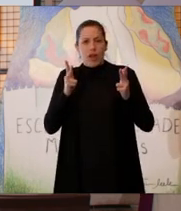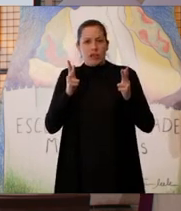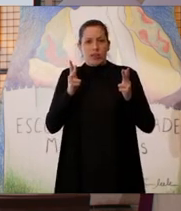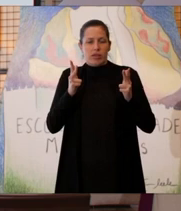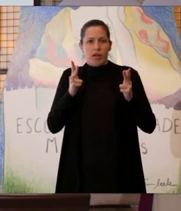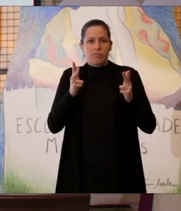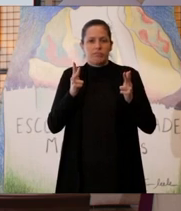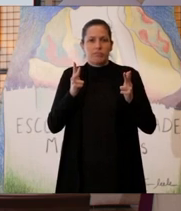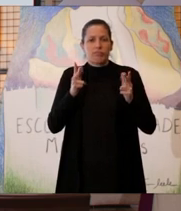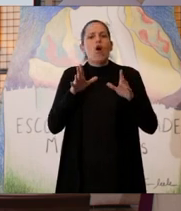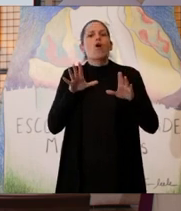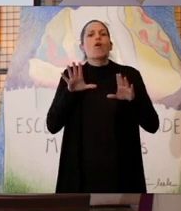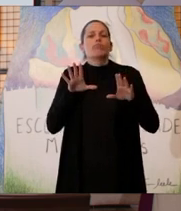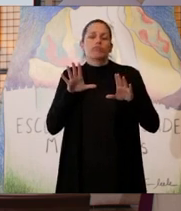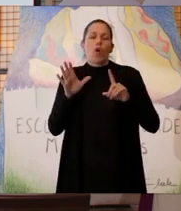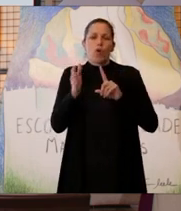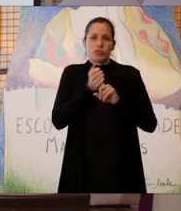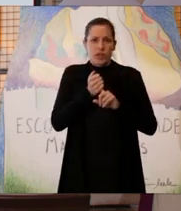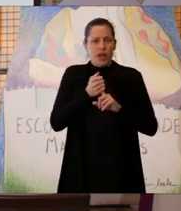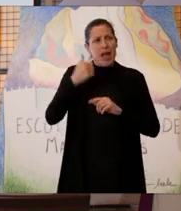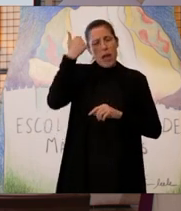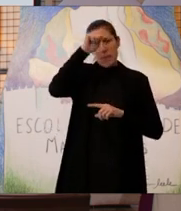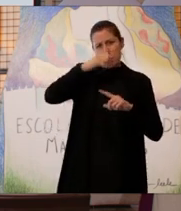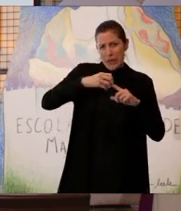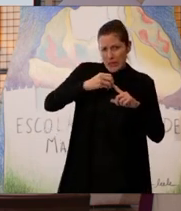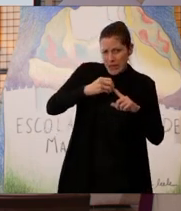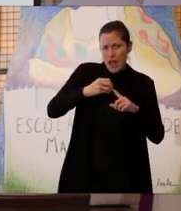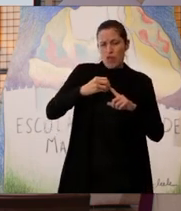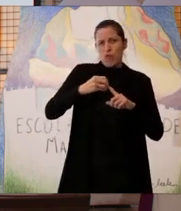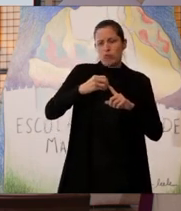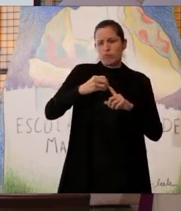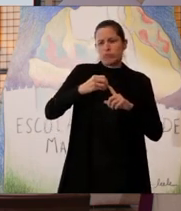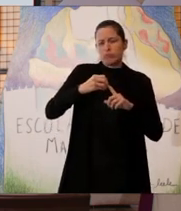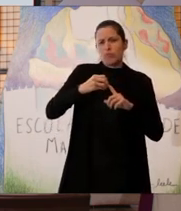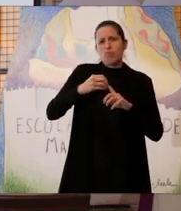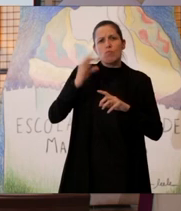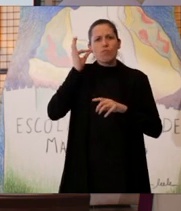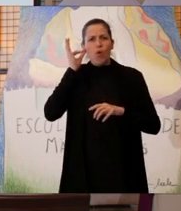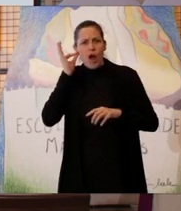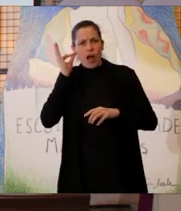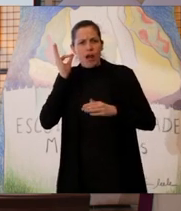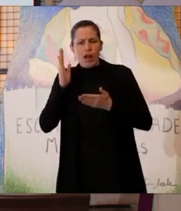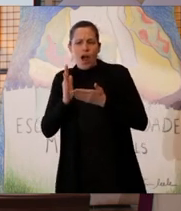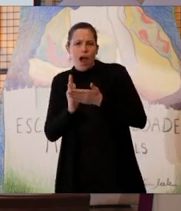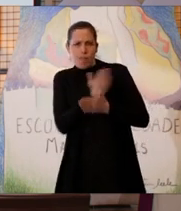vida cotidiana el patriarcado ha mantenido a las mujeres apartadas del poder pero el poder no se tiene se ejerce